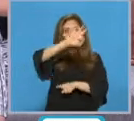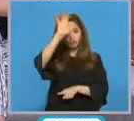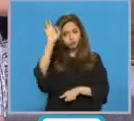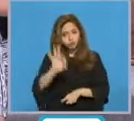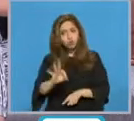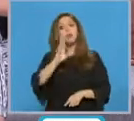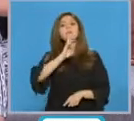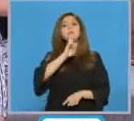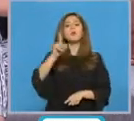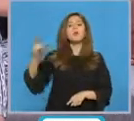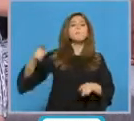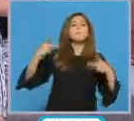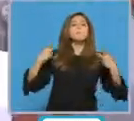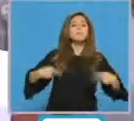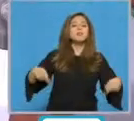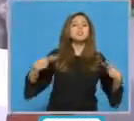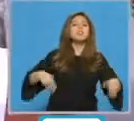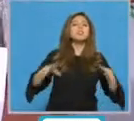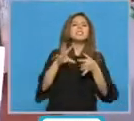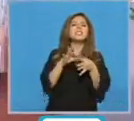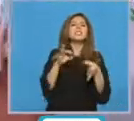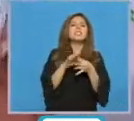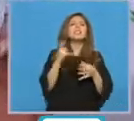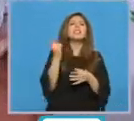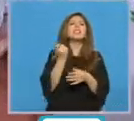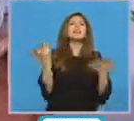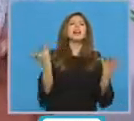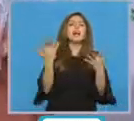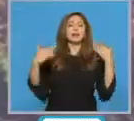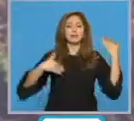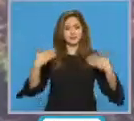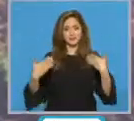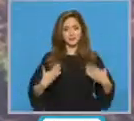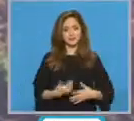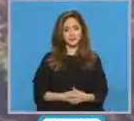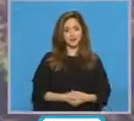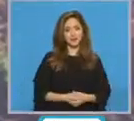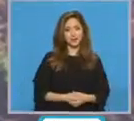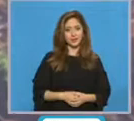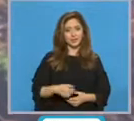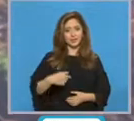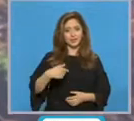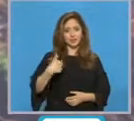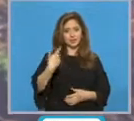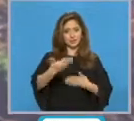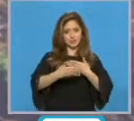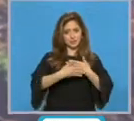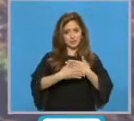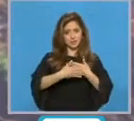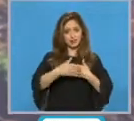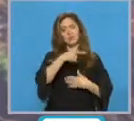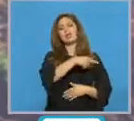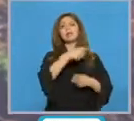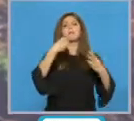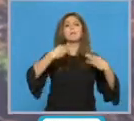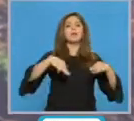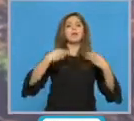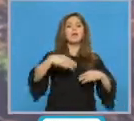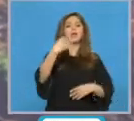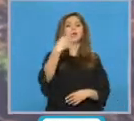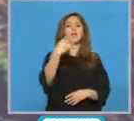que nos expliquen qué van a hacer. Claro. Adelante. Los esperamos este 14 de febrero. Martínez de la Torre